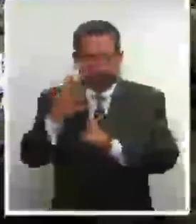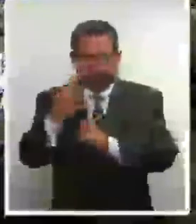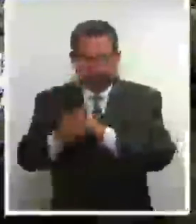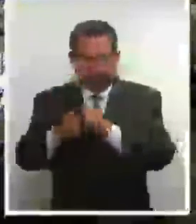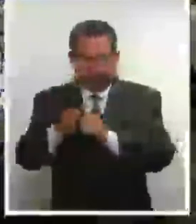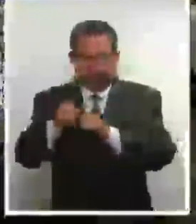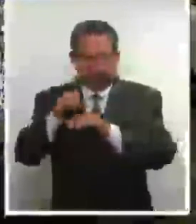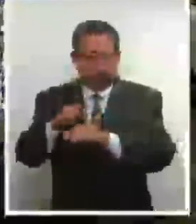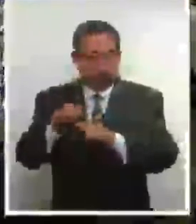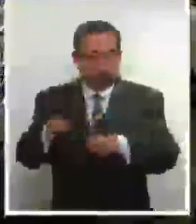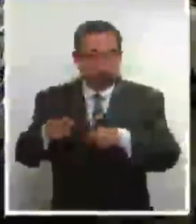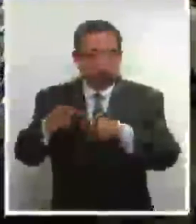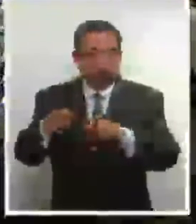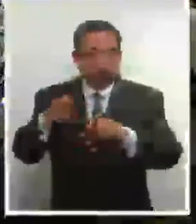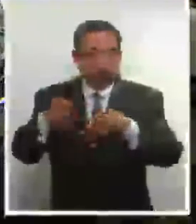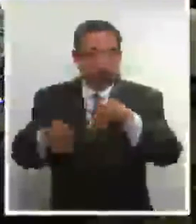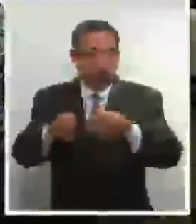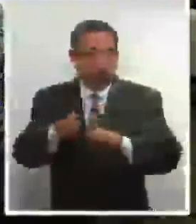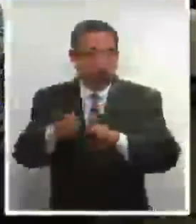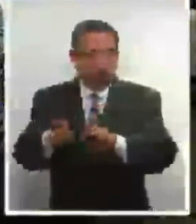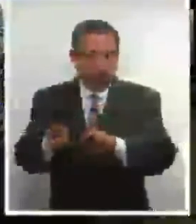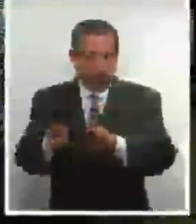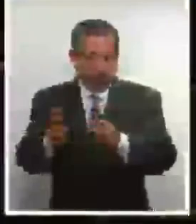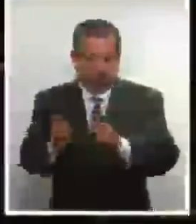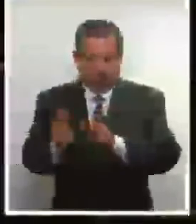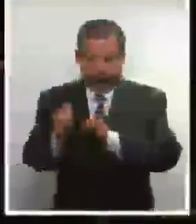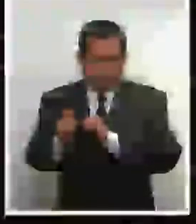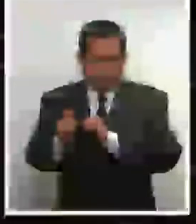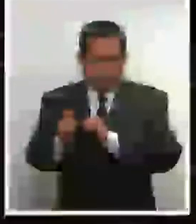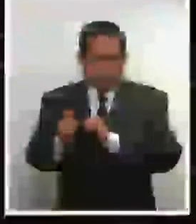en materia de procuración de justicia.